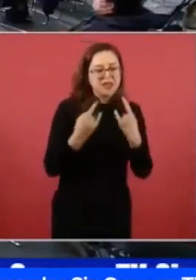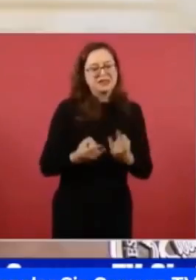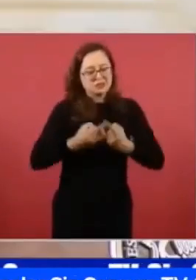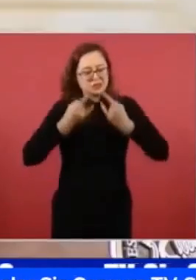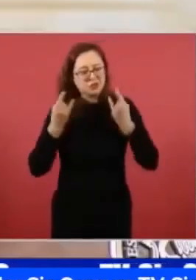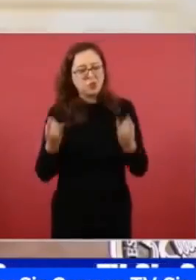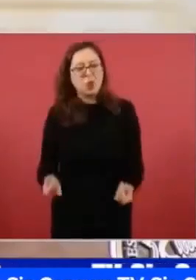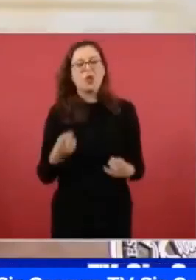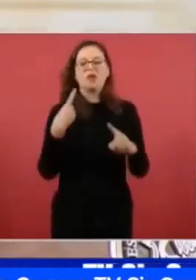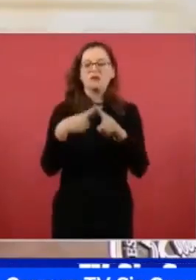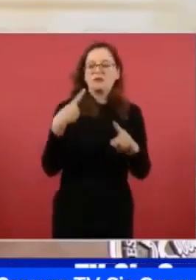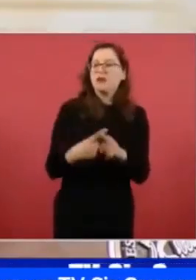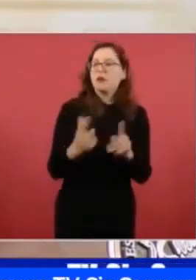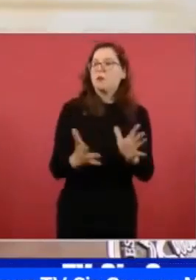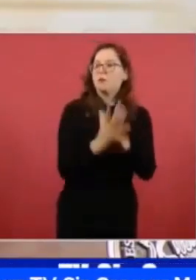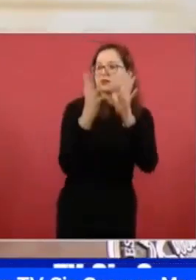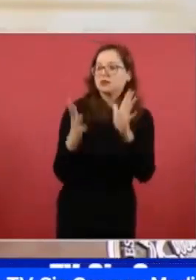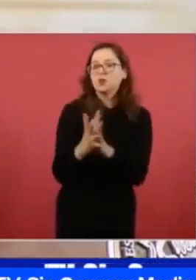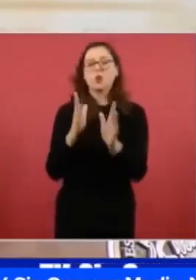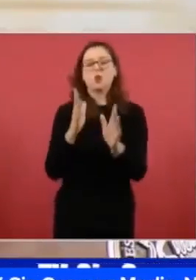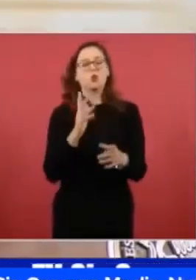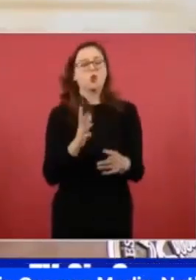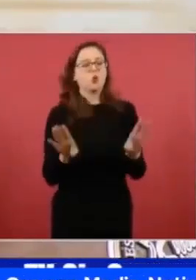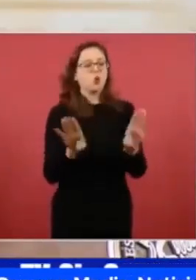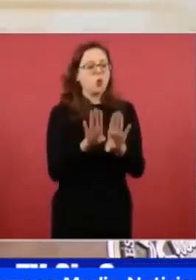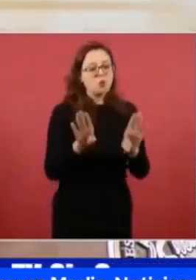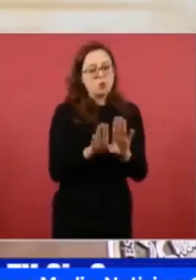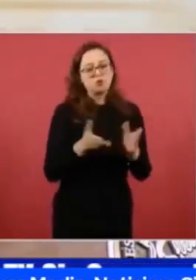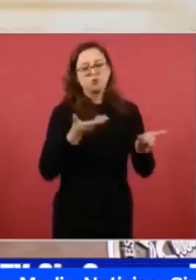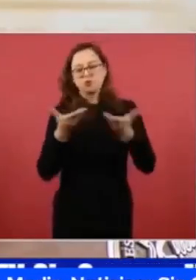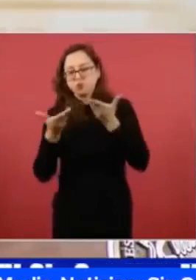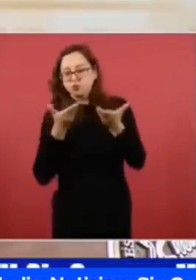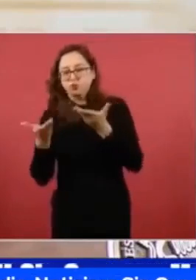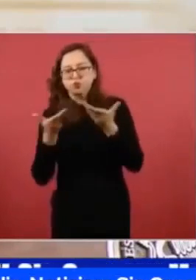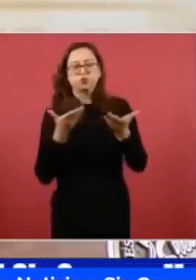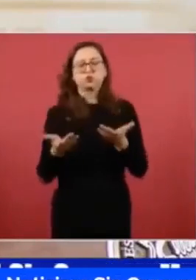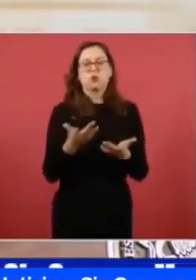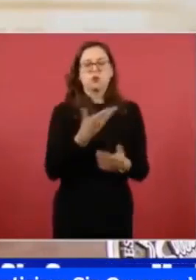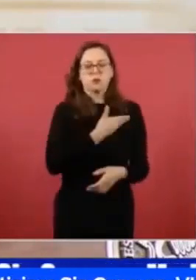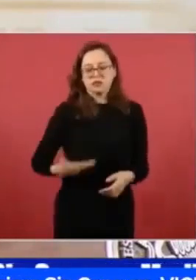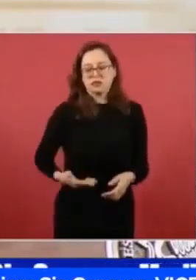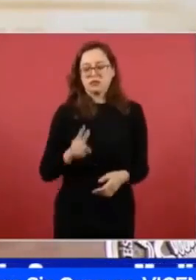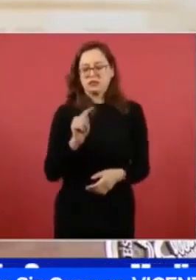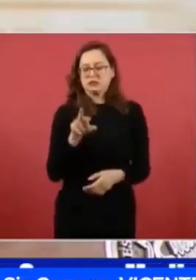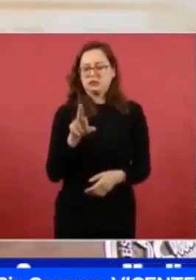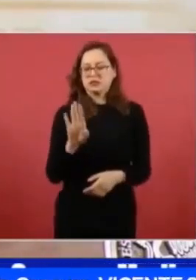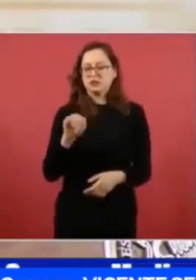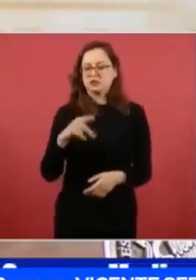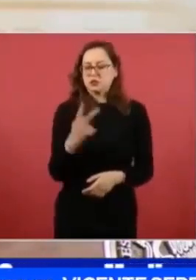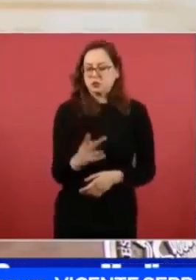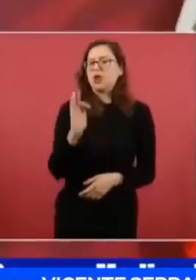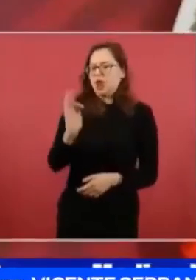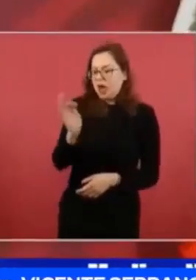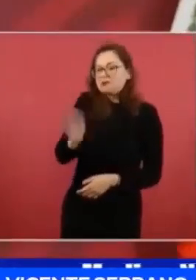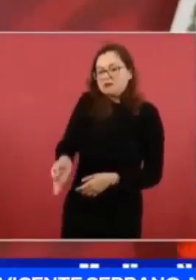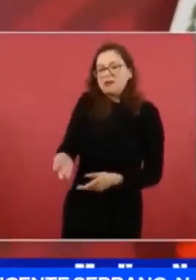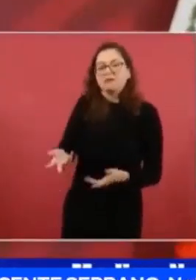quienes participaron como fueron a consultar al presidente de tron y como él